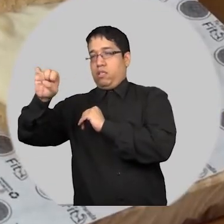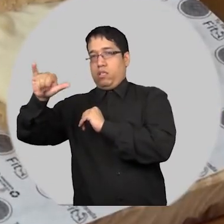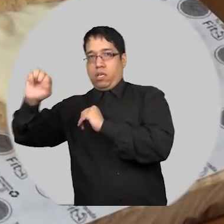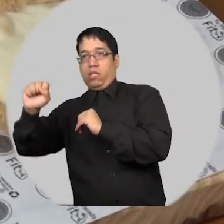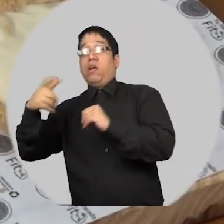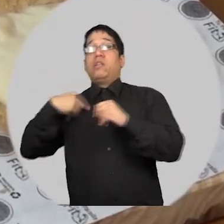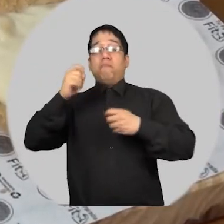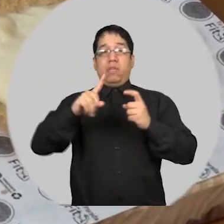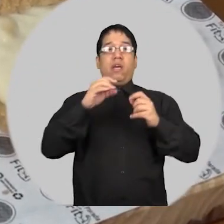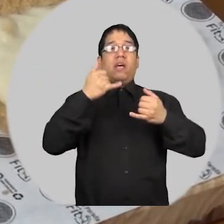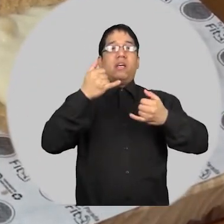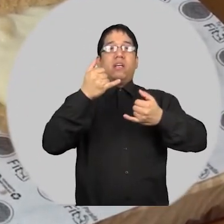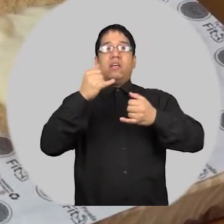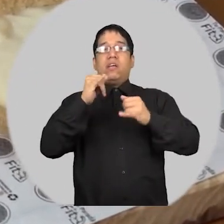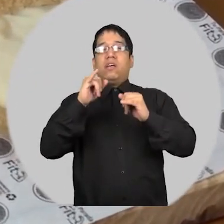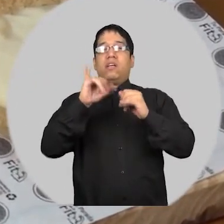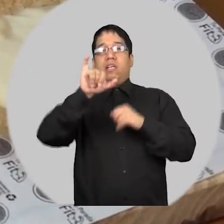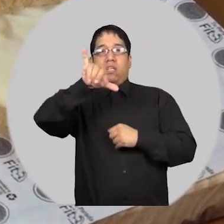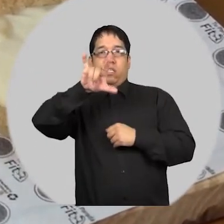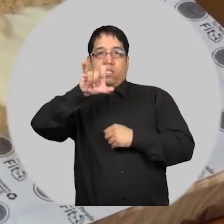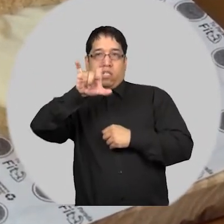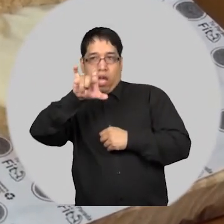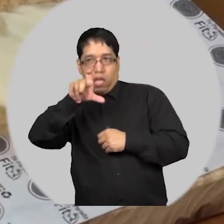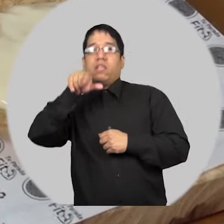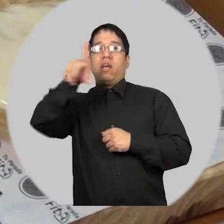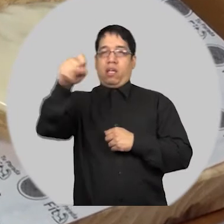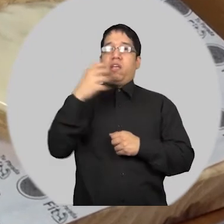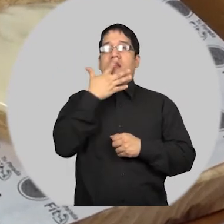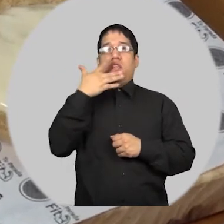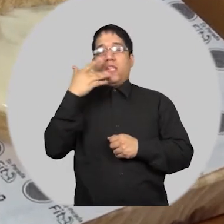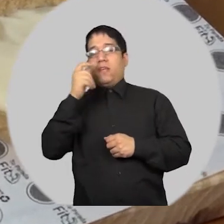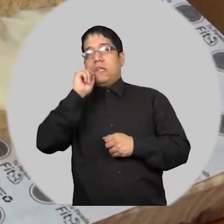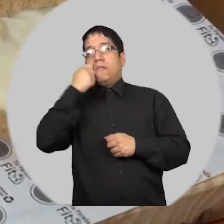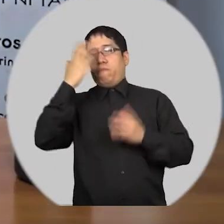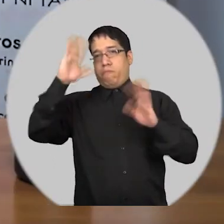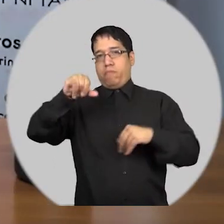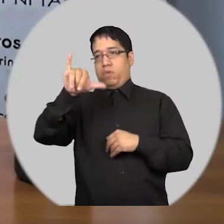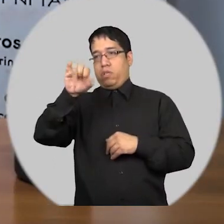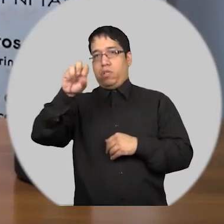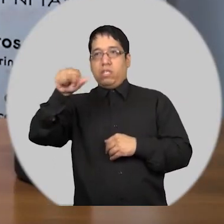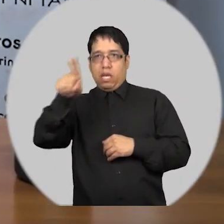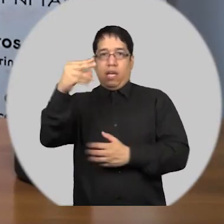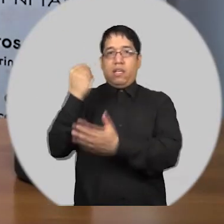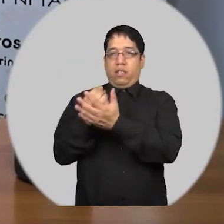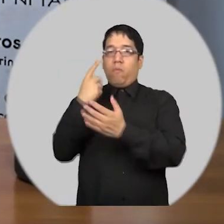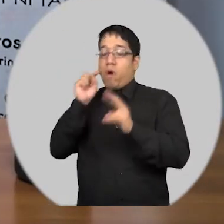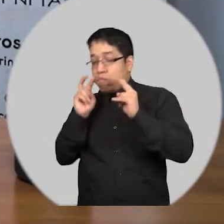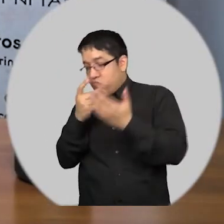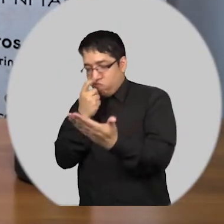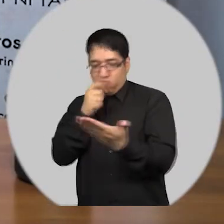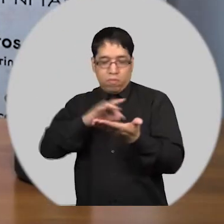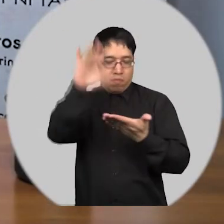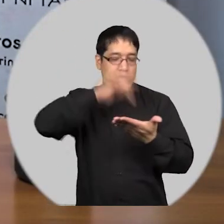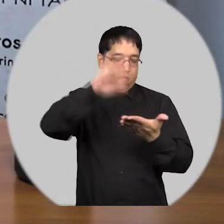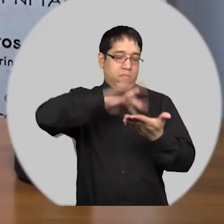sociales, estamos como Las Delicias de mi Yeya en Instagram. Ahí vas a ver toda la variedad de productos con las que contamos. Y todos